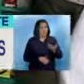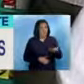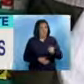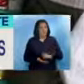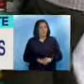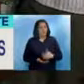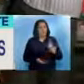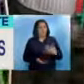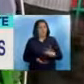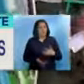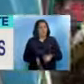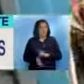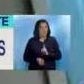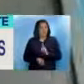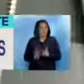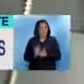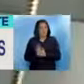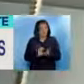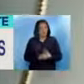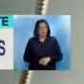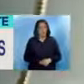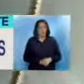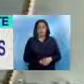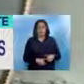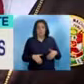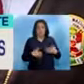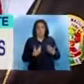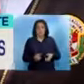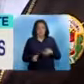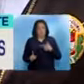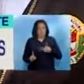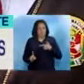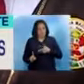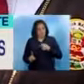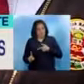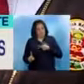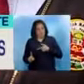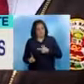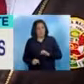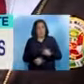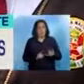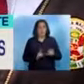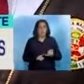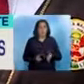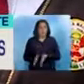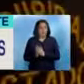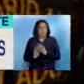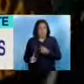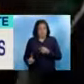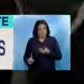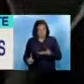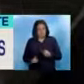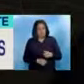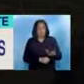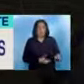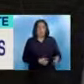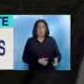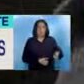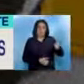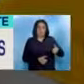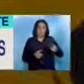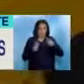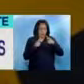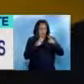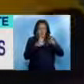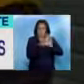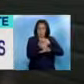para fines ilícitos. Para poder amedrentar, amenazar o extorsionar, ¿no? La Dirección de Seguridad